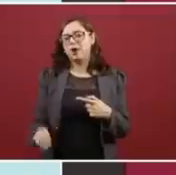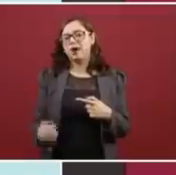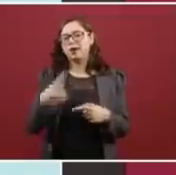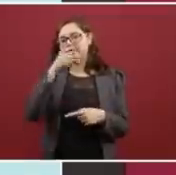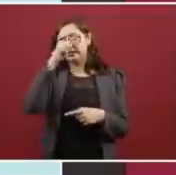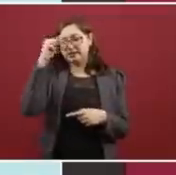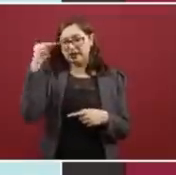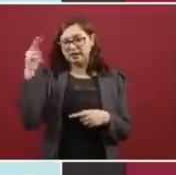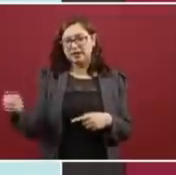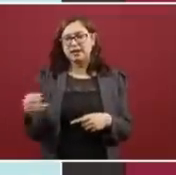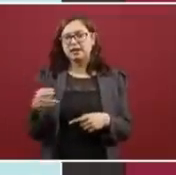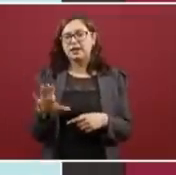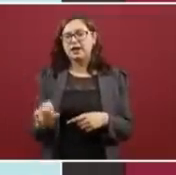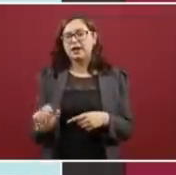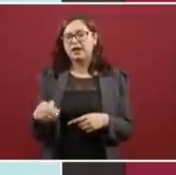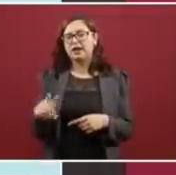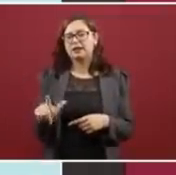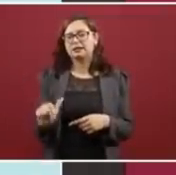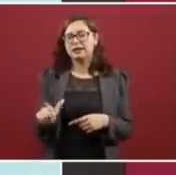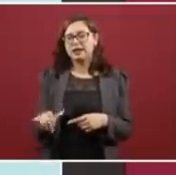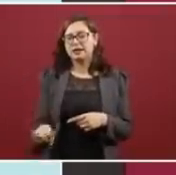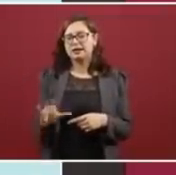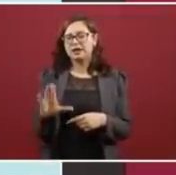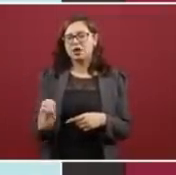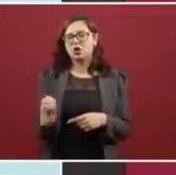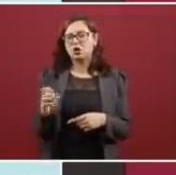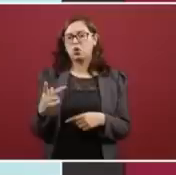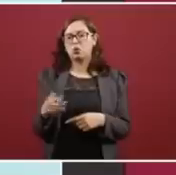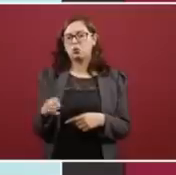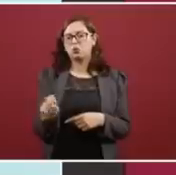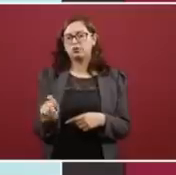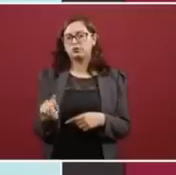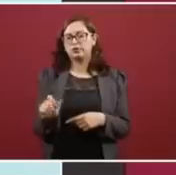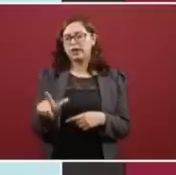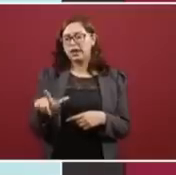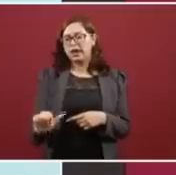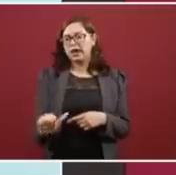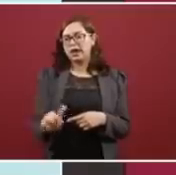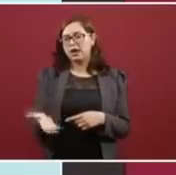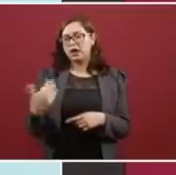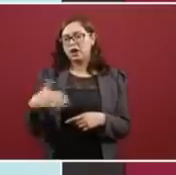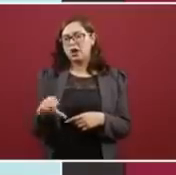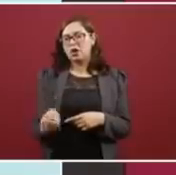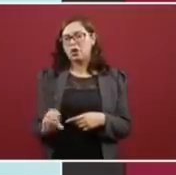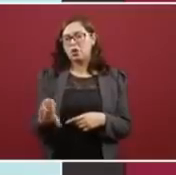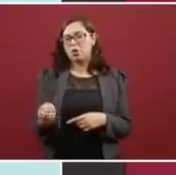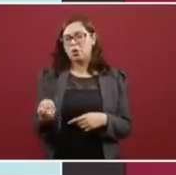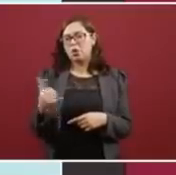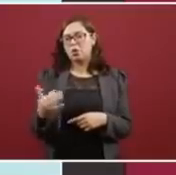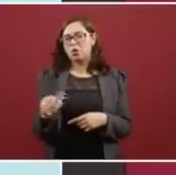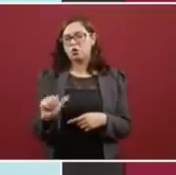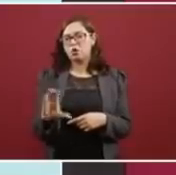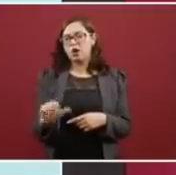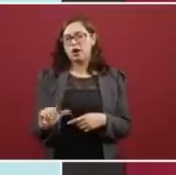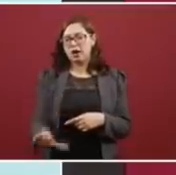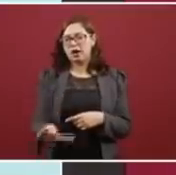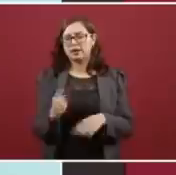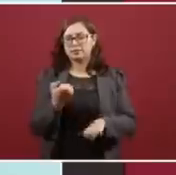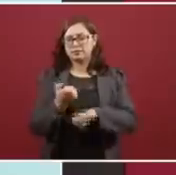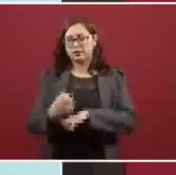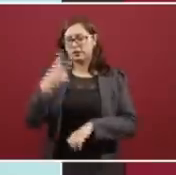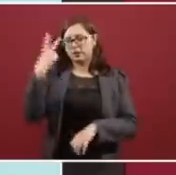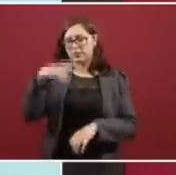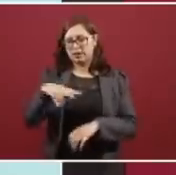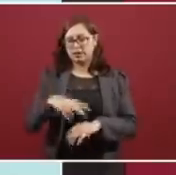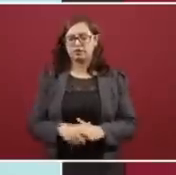nayarit carnal y en 'hidalgo' compostela en nayarit y ocoyoacac en el estado de